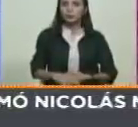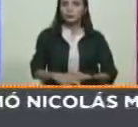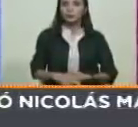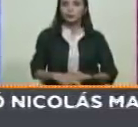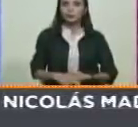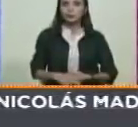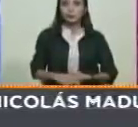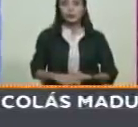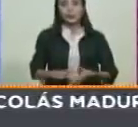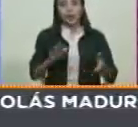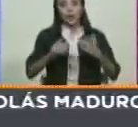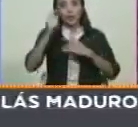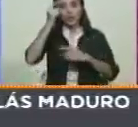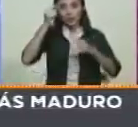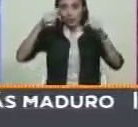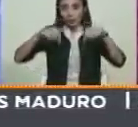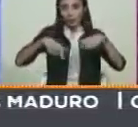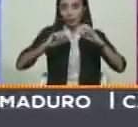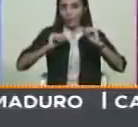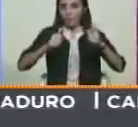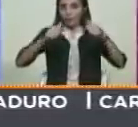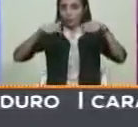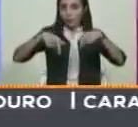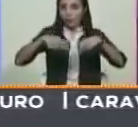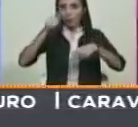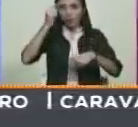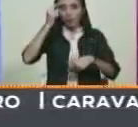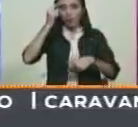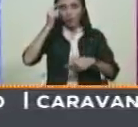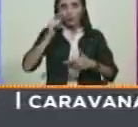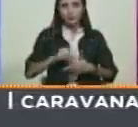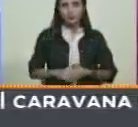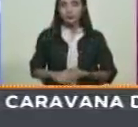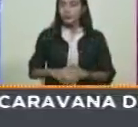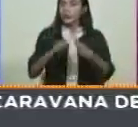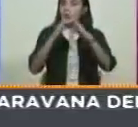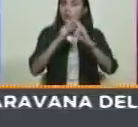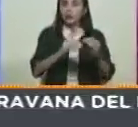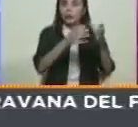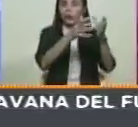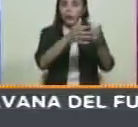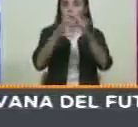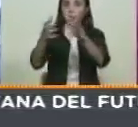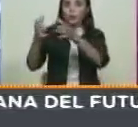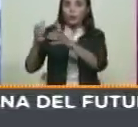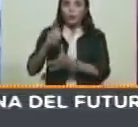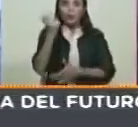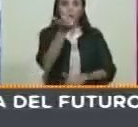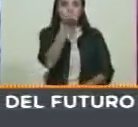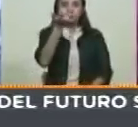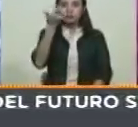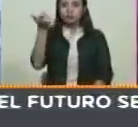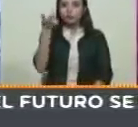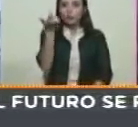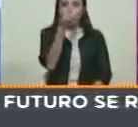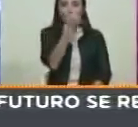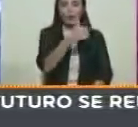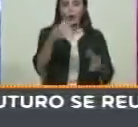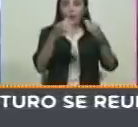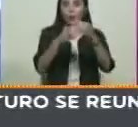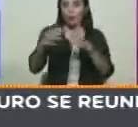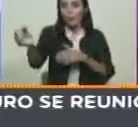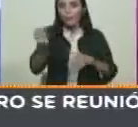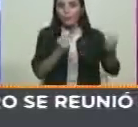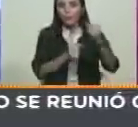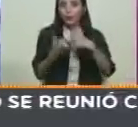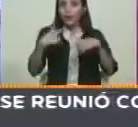desde el día de hoy todas las v se tienen que buscar a los militantes que